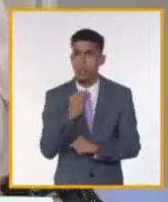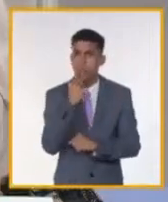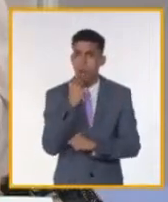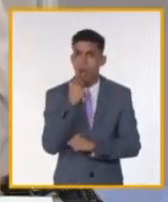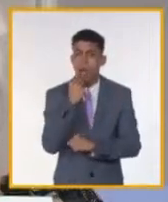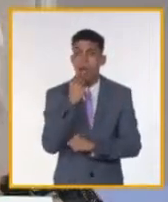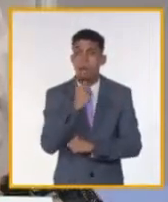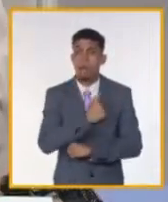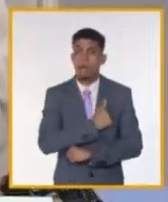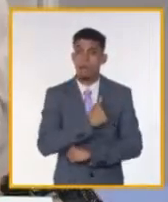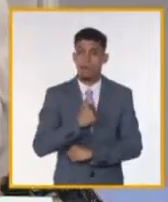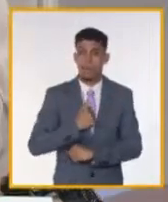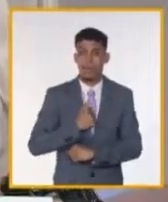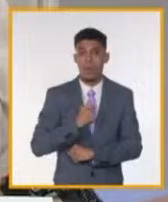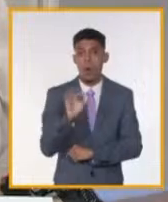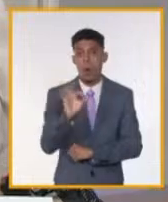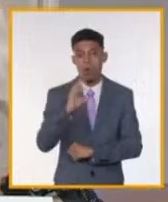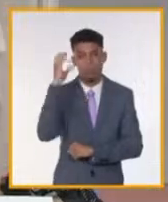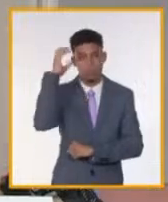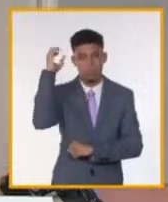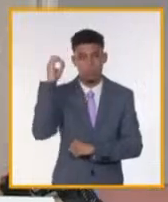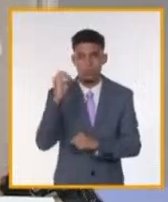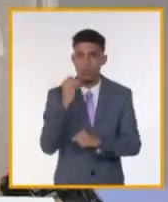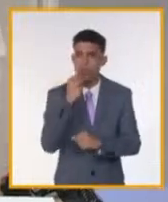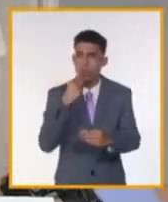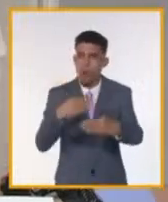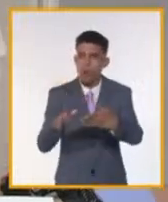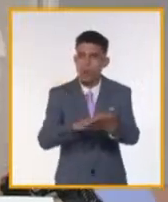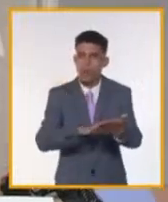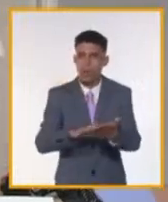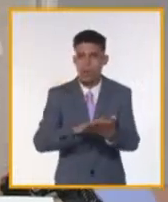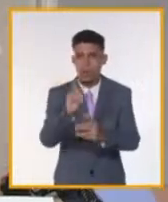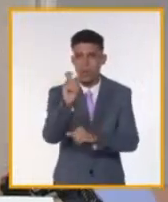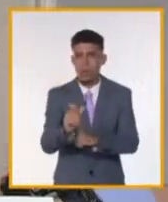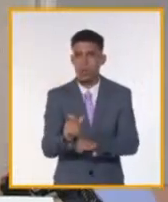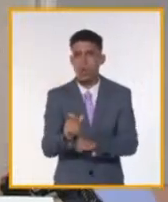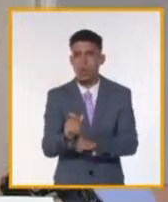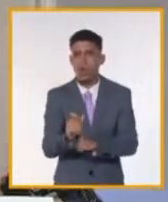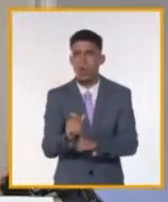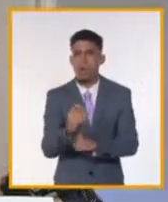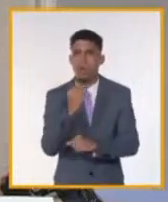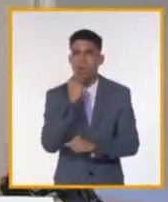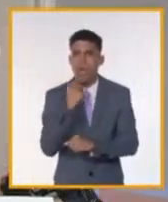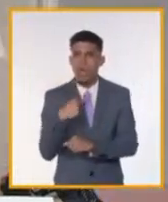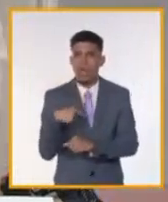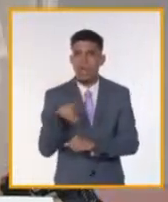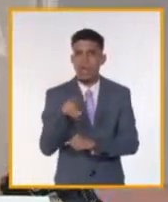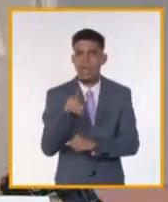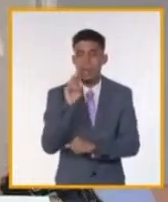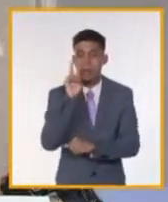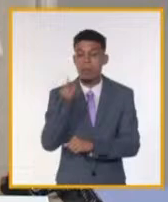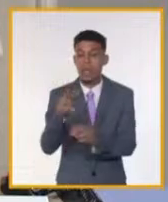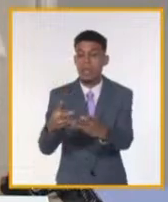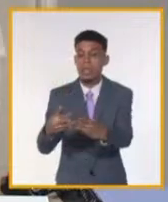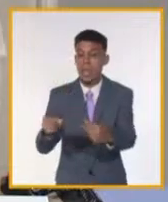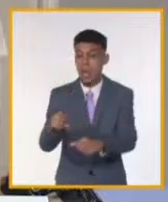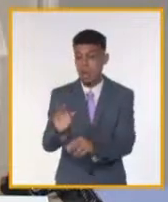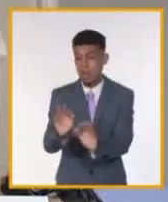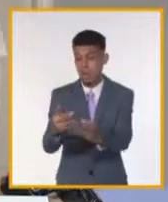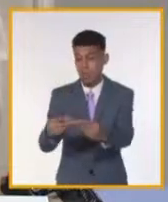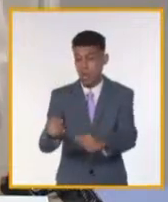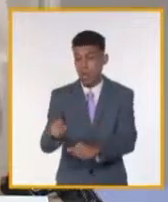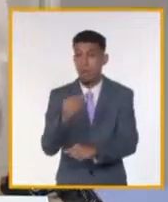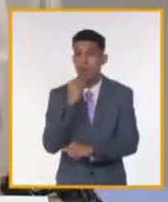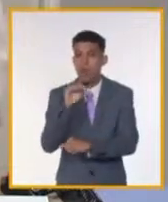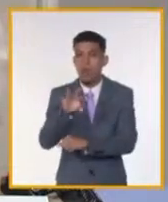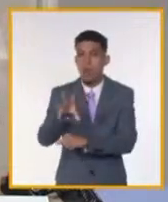privada. Nadie tiene derecho a buscar, explotar y comercializar un recurso mineral si no tiene los permisos otorgados